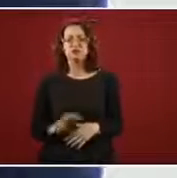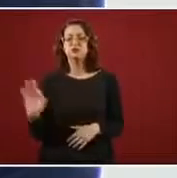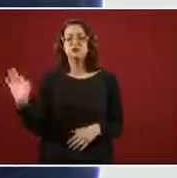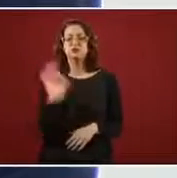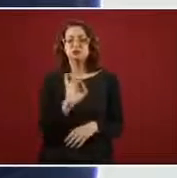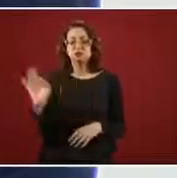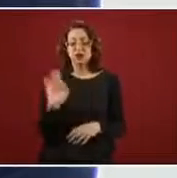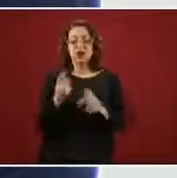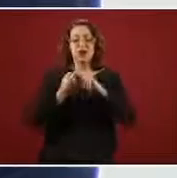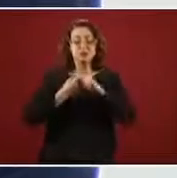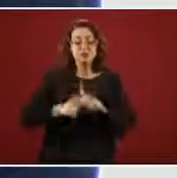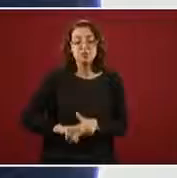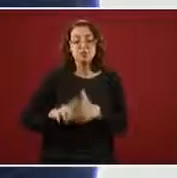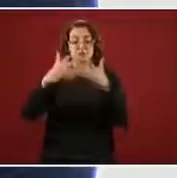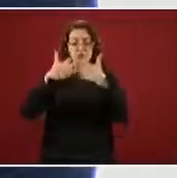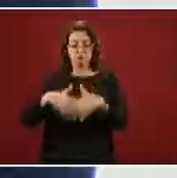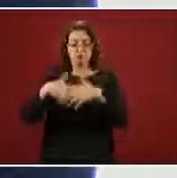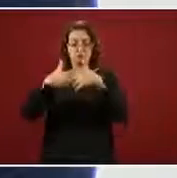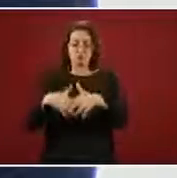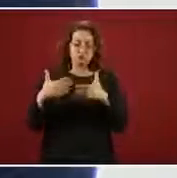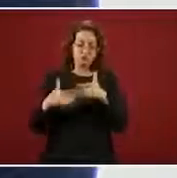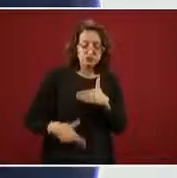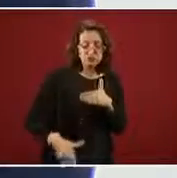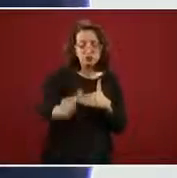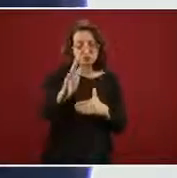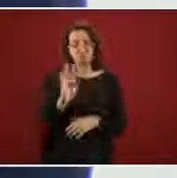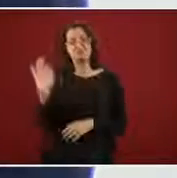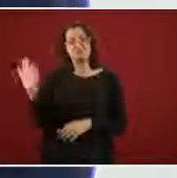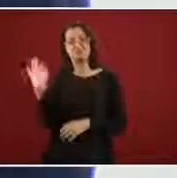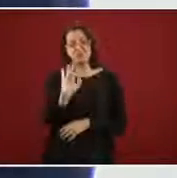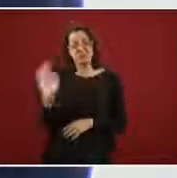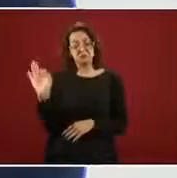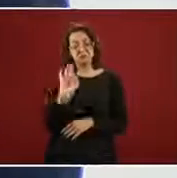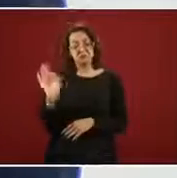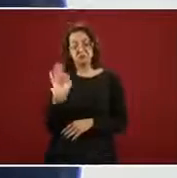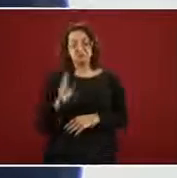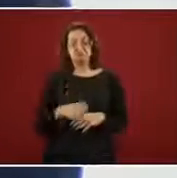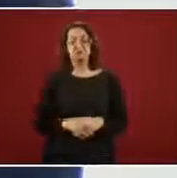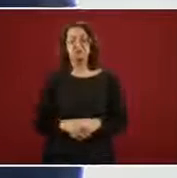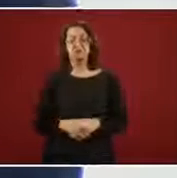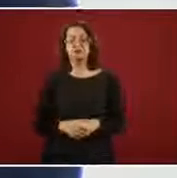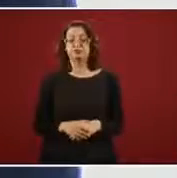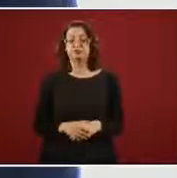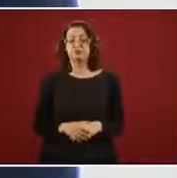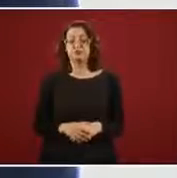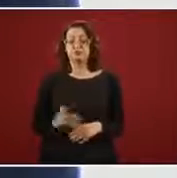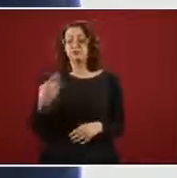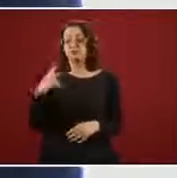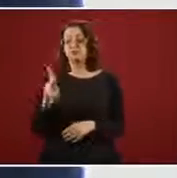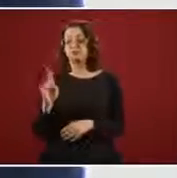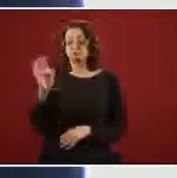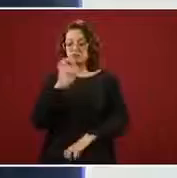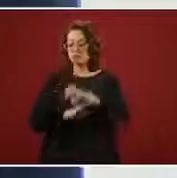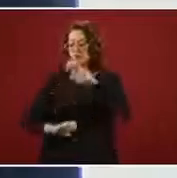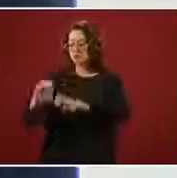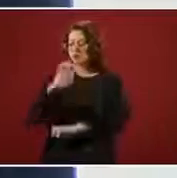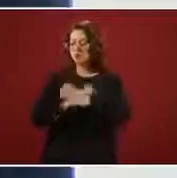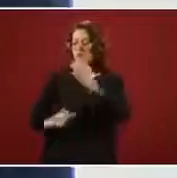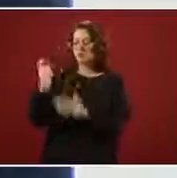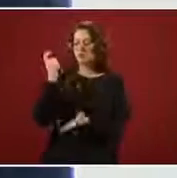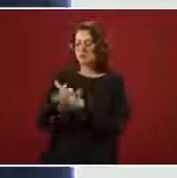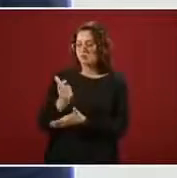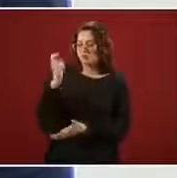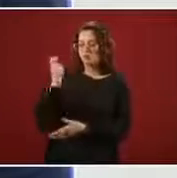operación. En el caso de la operación, pero las empresas van a ser contratadas y